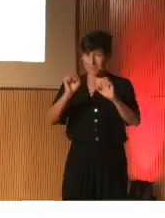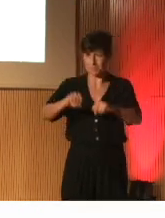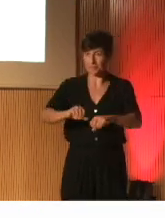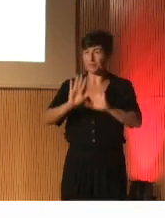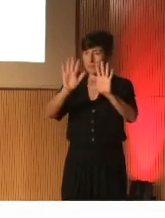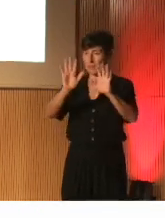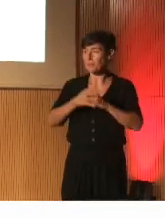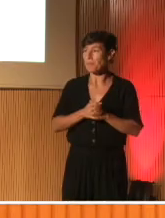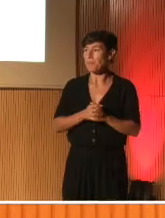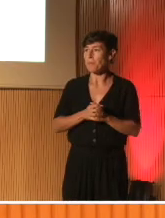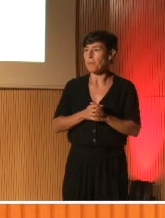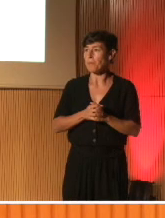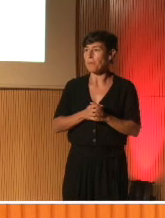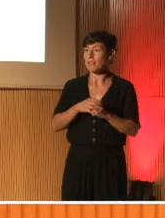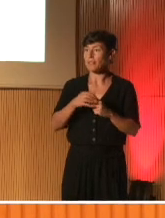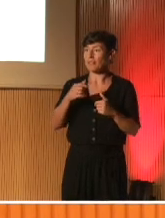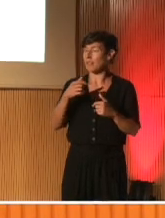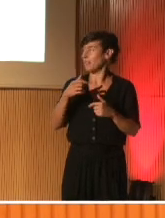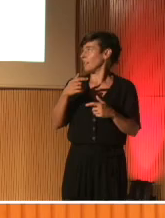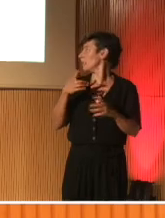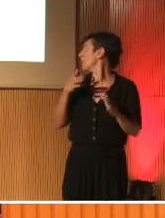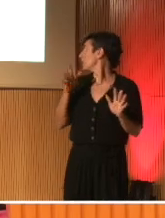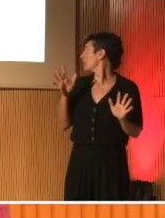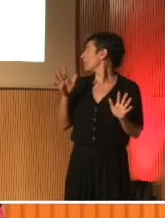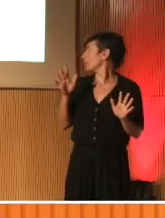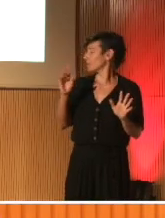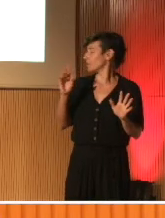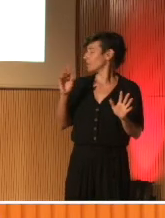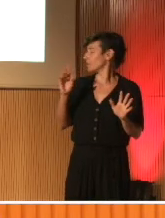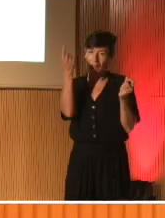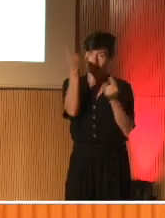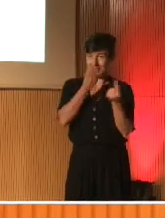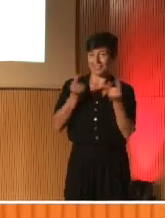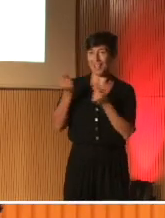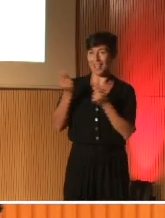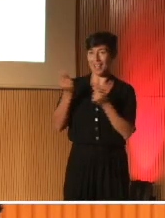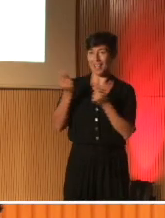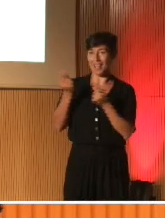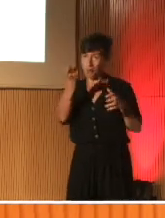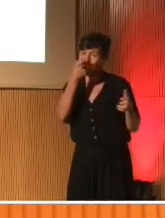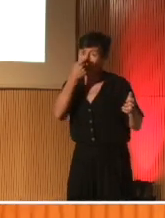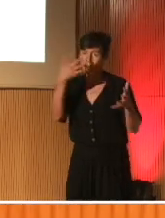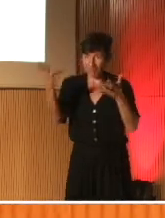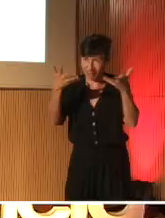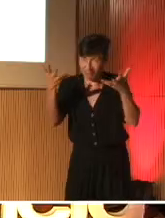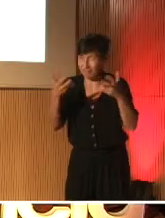yo no soy ninguna calle garcía pero me ocurran unas animaciones así un poquito cutillas para poder explicarlo